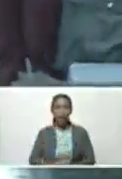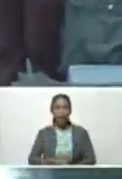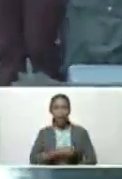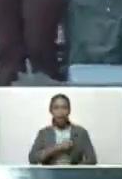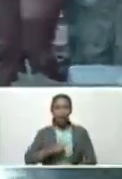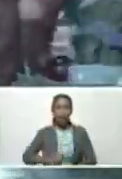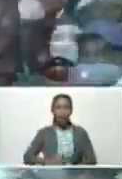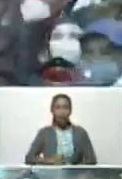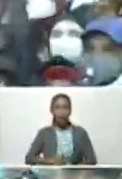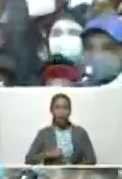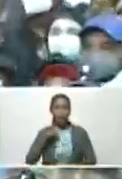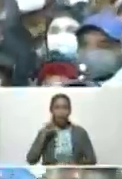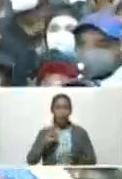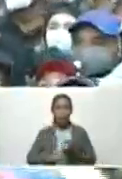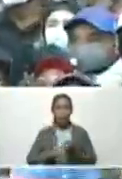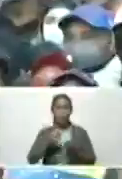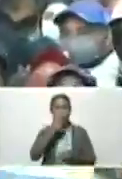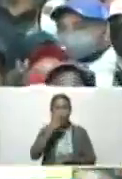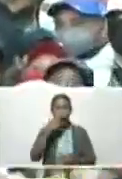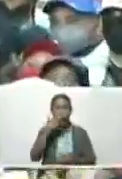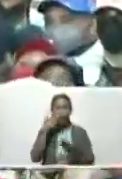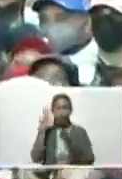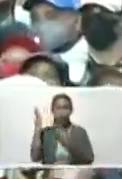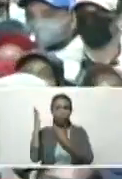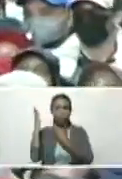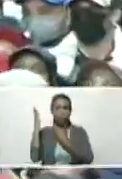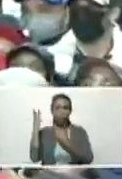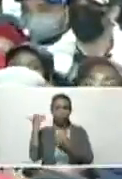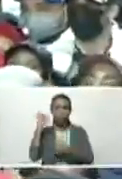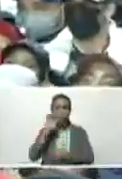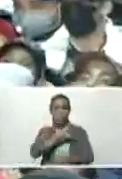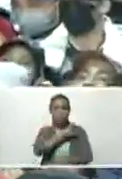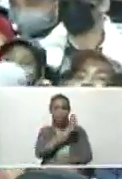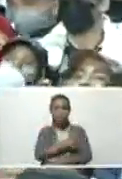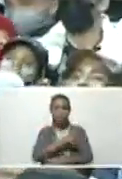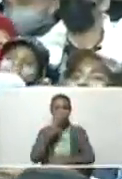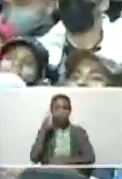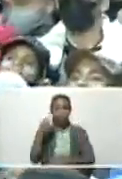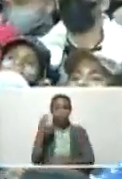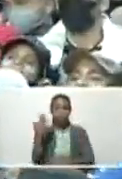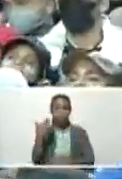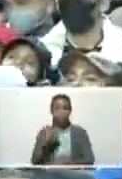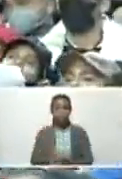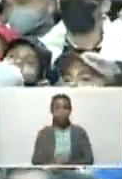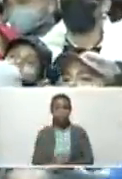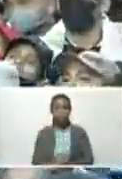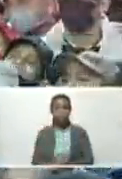Super. Mira, Super Silita tiene poder también. Mira, ven acá.